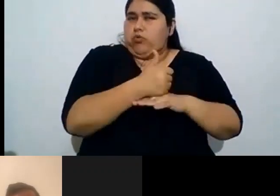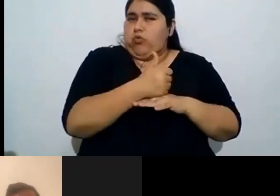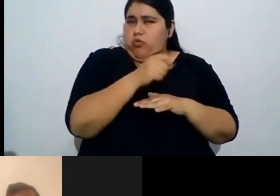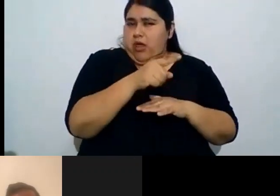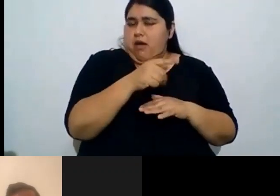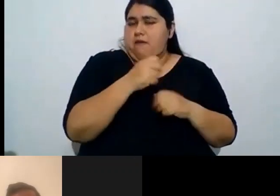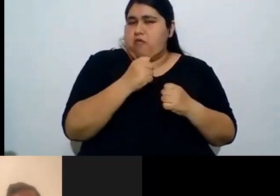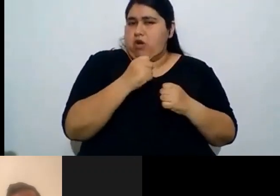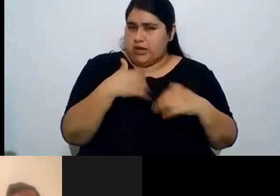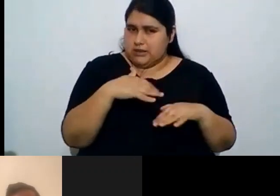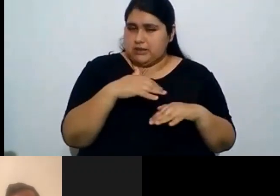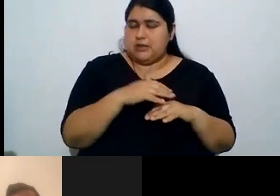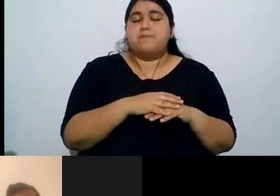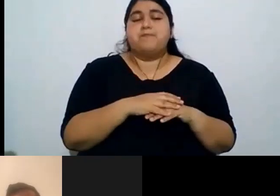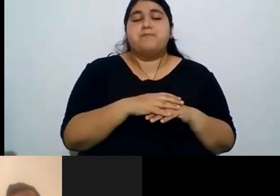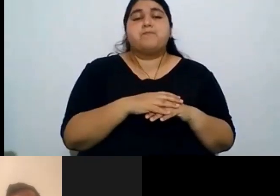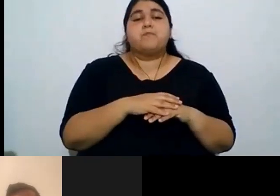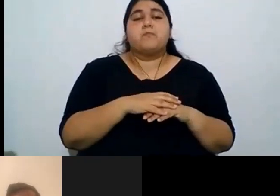como dijese,